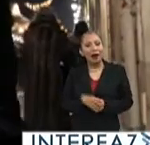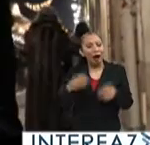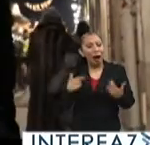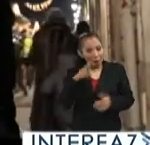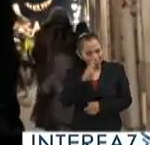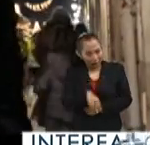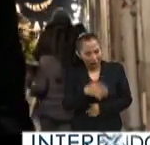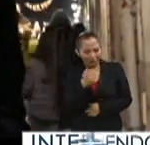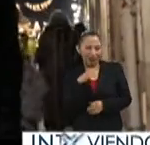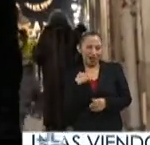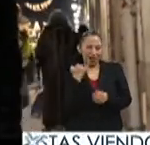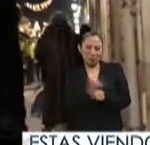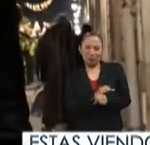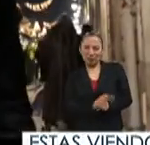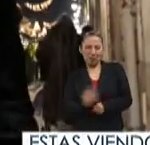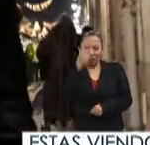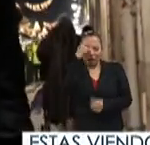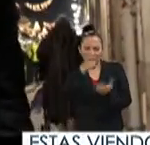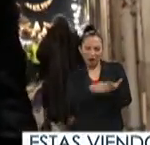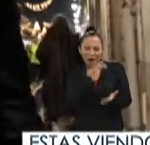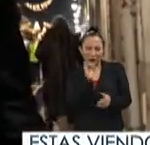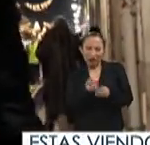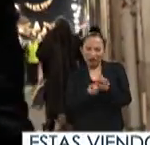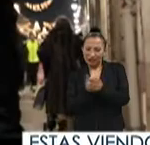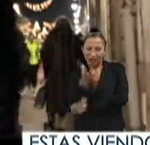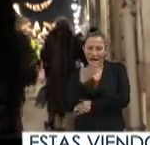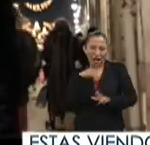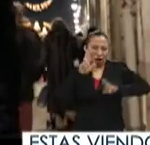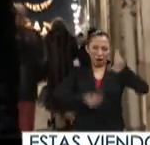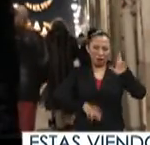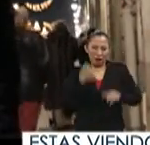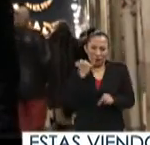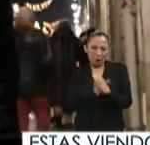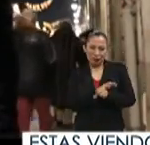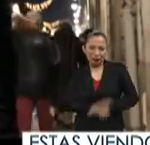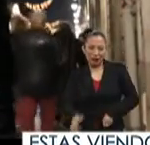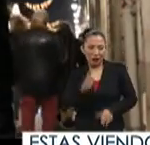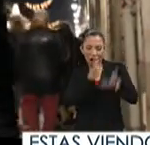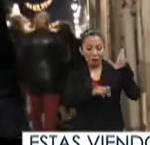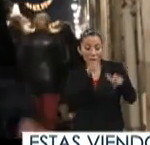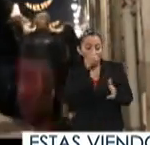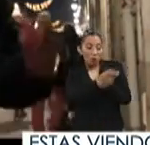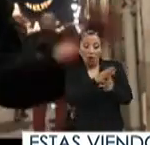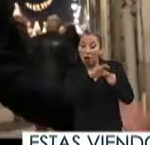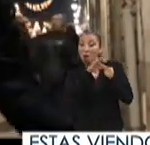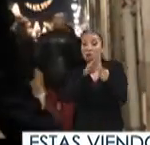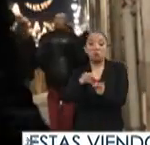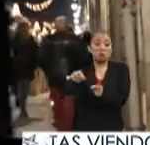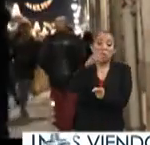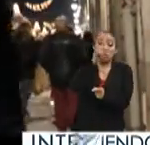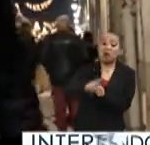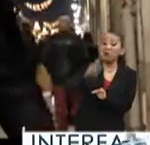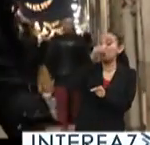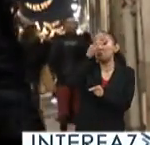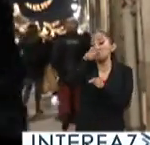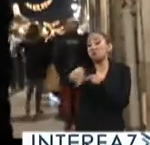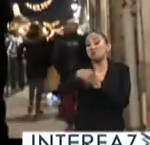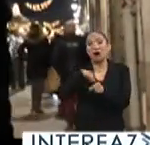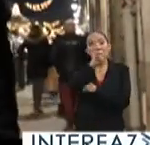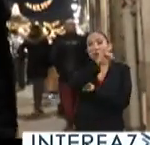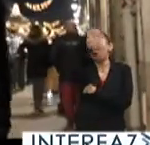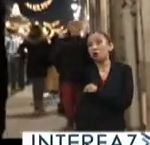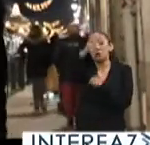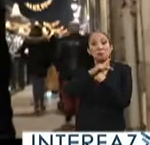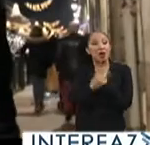es cierto, es imposible, no puedes salir con las normales. La normal solo te lleva a un pueblo, jamás puedes ir